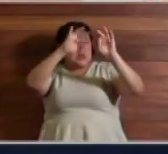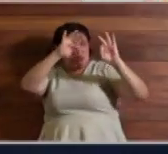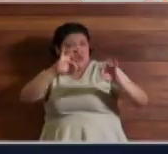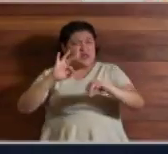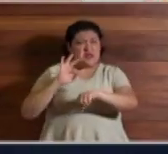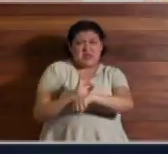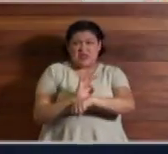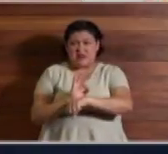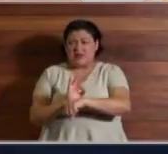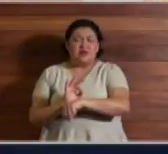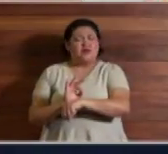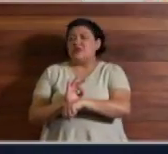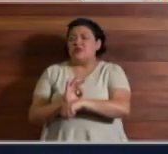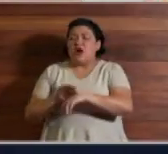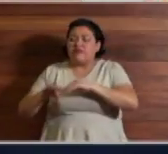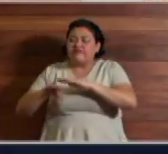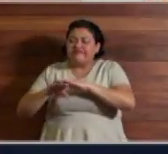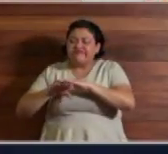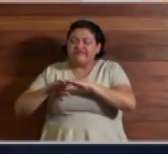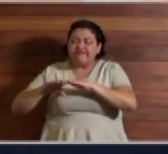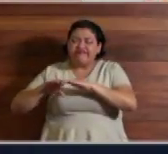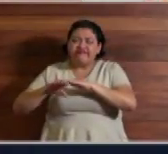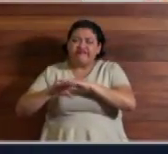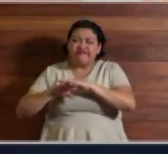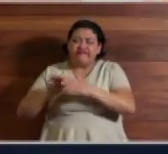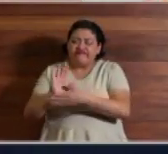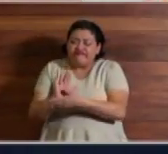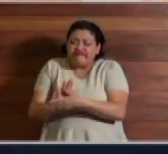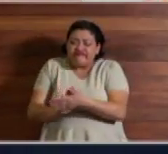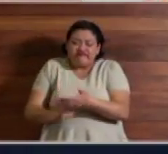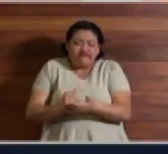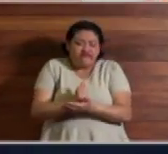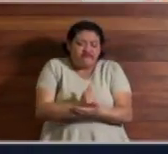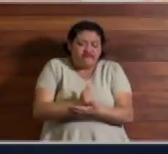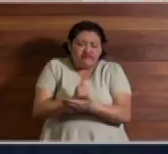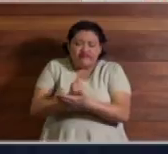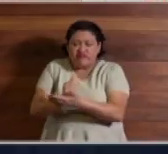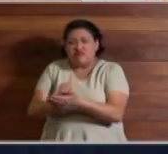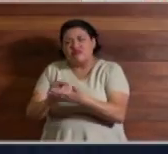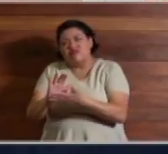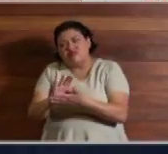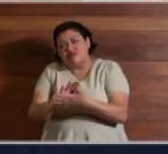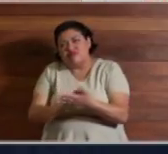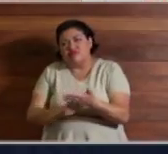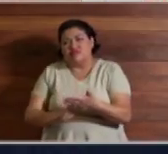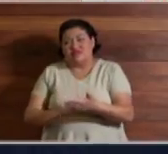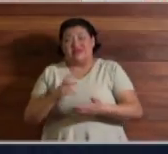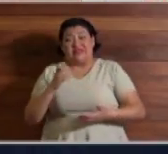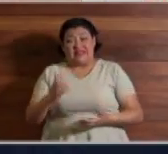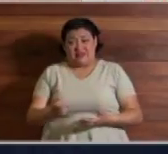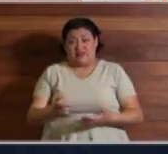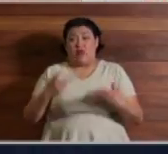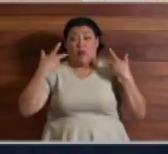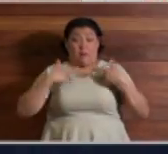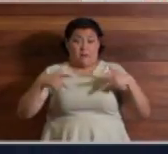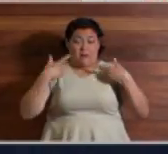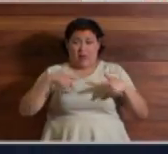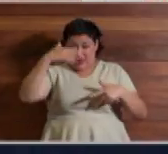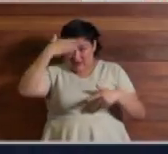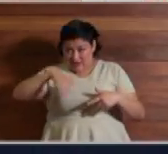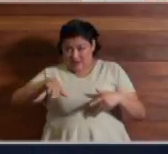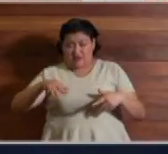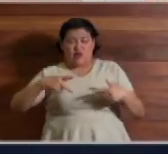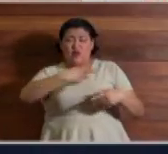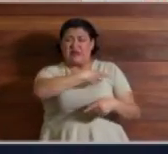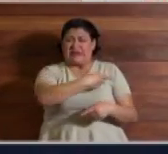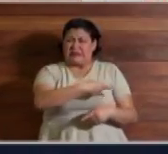El único indicador en lo social se refiere a reducir el porcentaje de población que vive en pobreza extrema, que